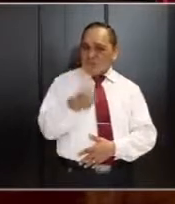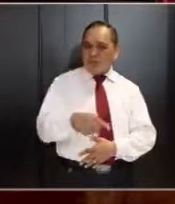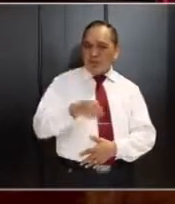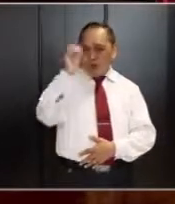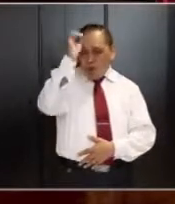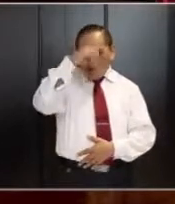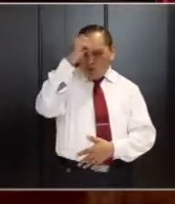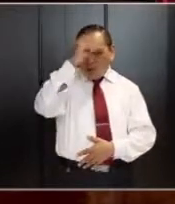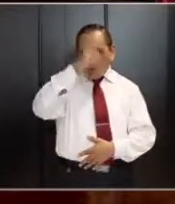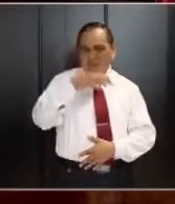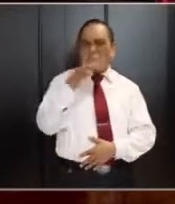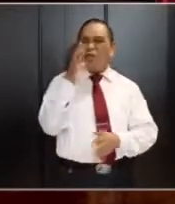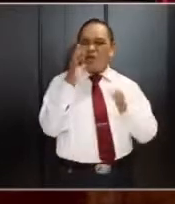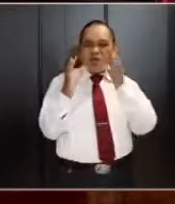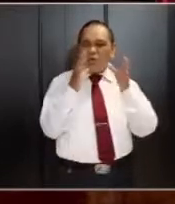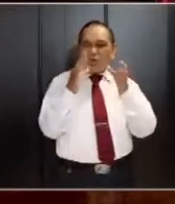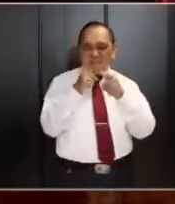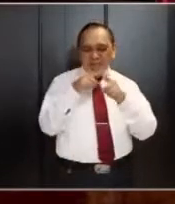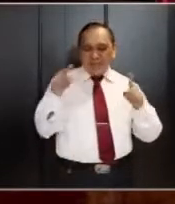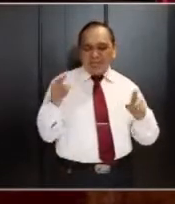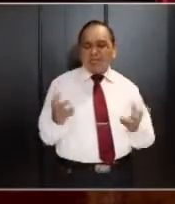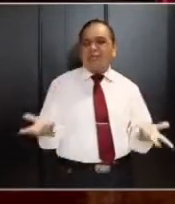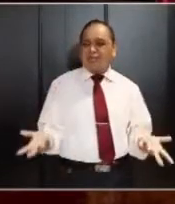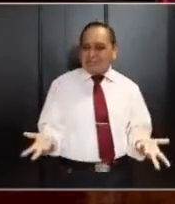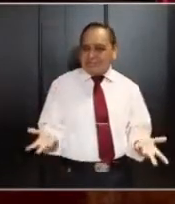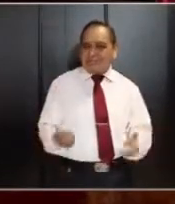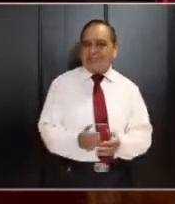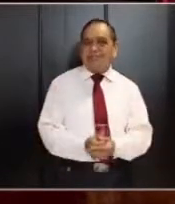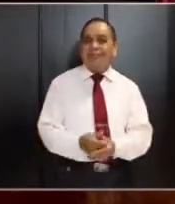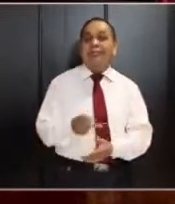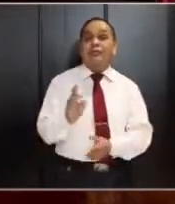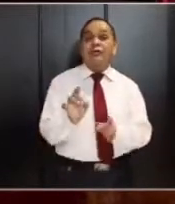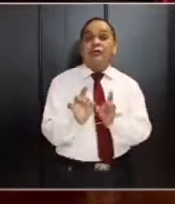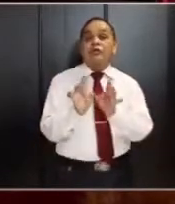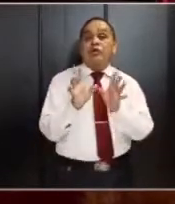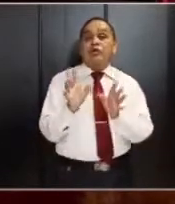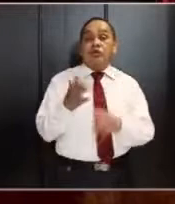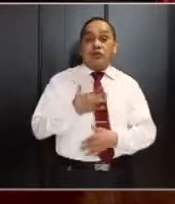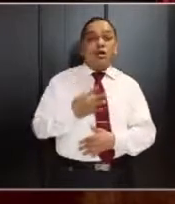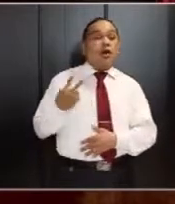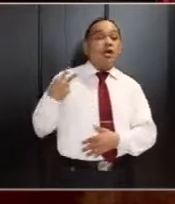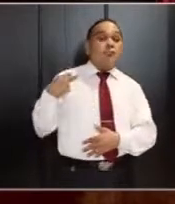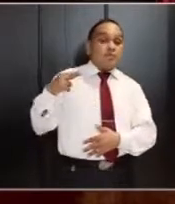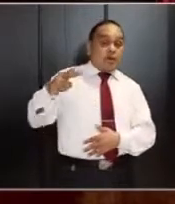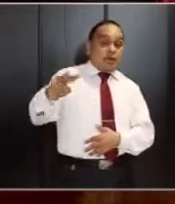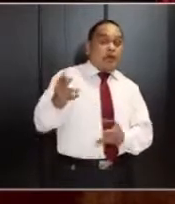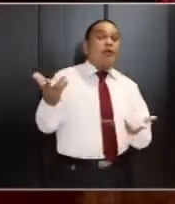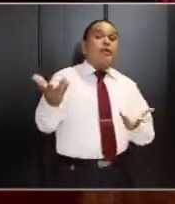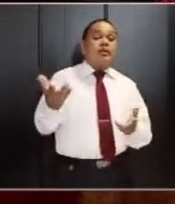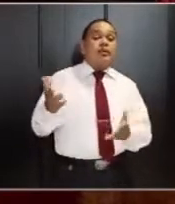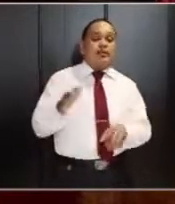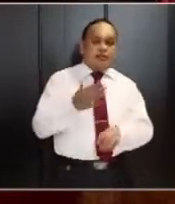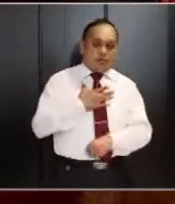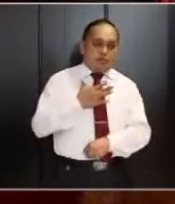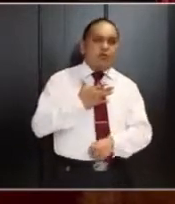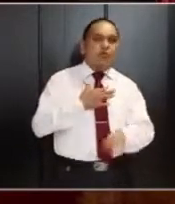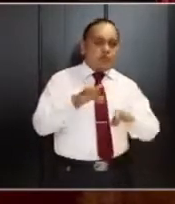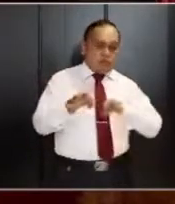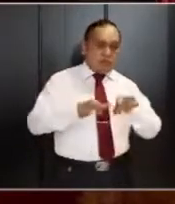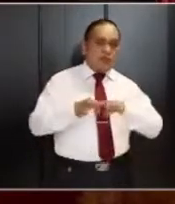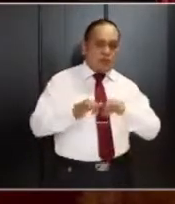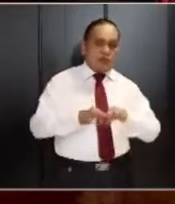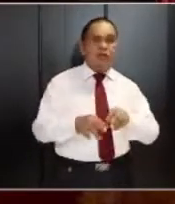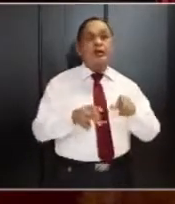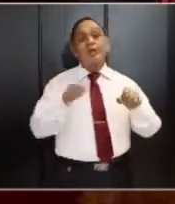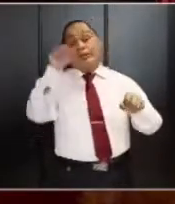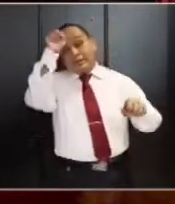ningún sustento. Las veces que he salido por cuestiones de que son del trabajo, hay que ir a las secretarías,